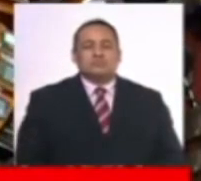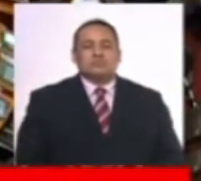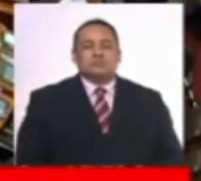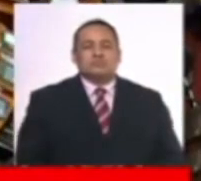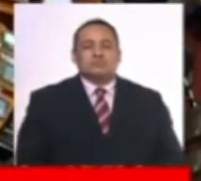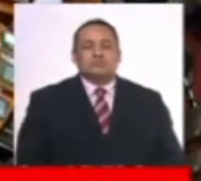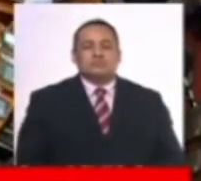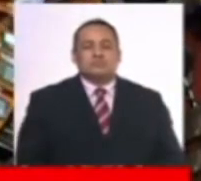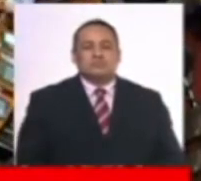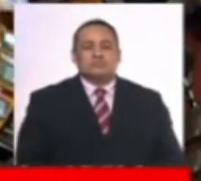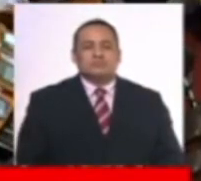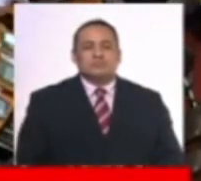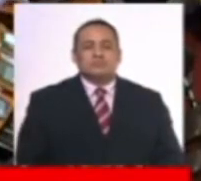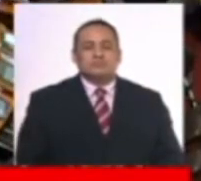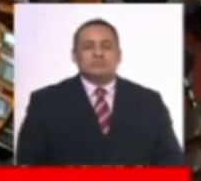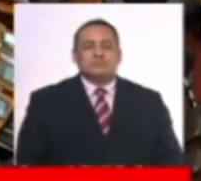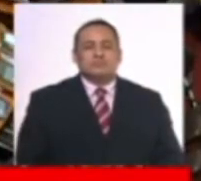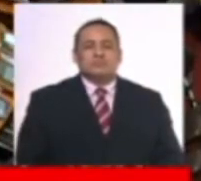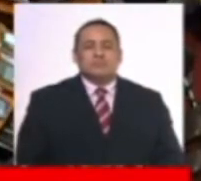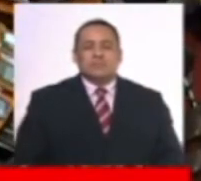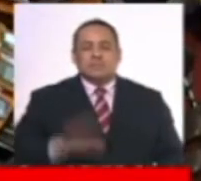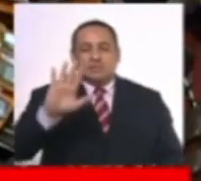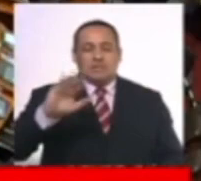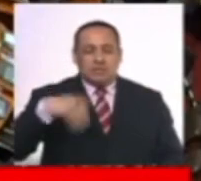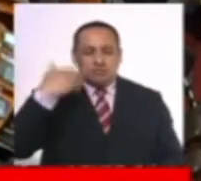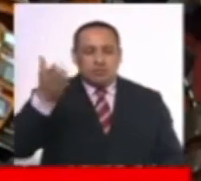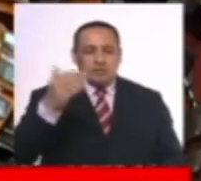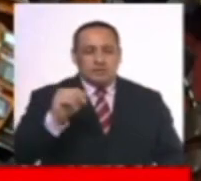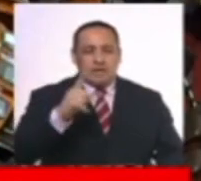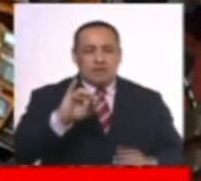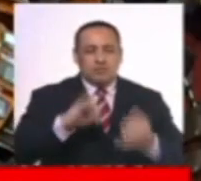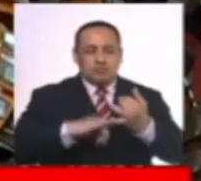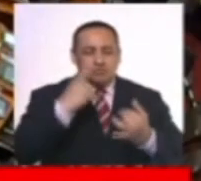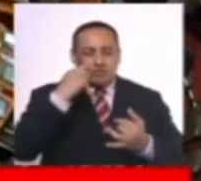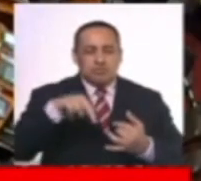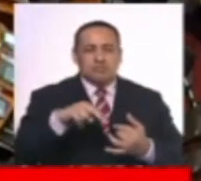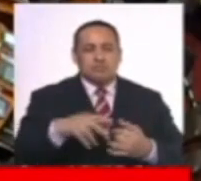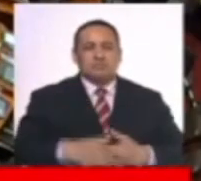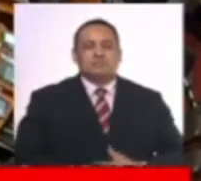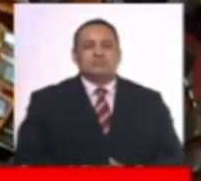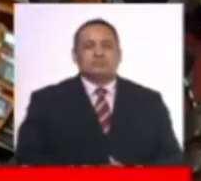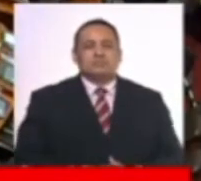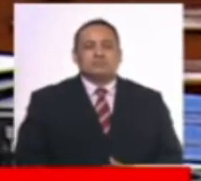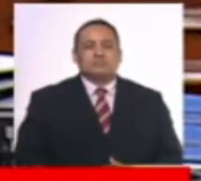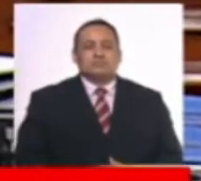Congresista, por alusión. Después pueden pedir su alusión. Ok.